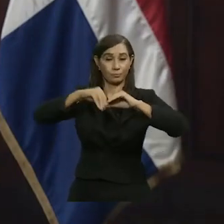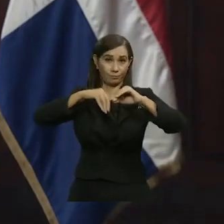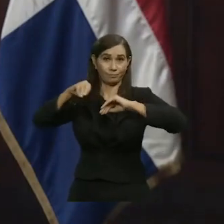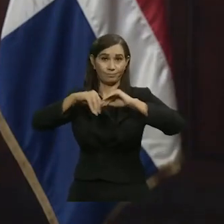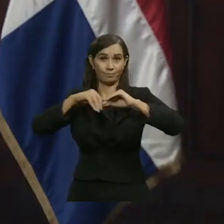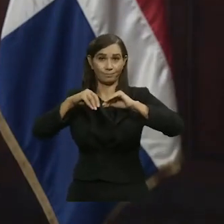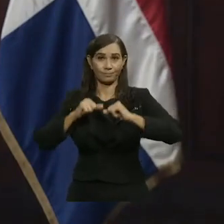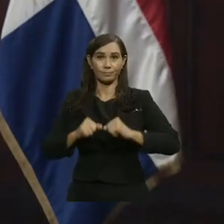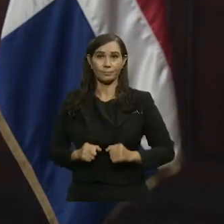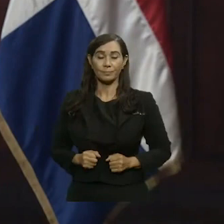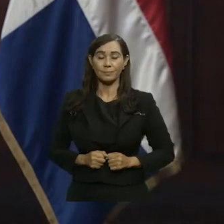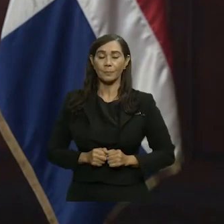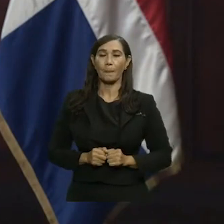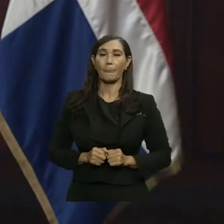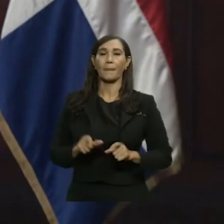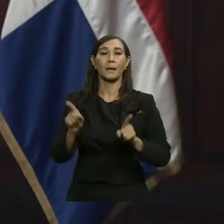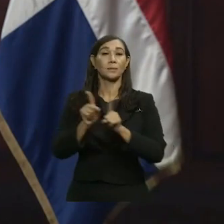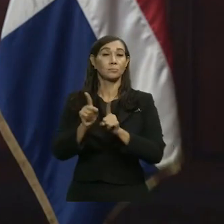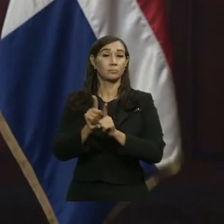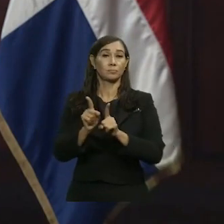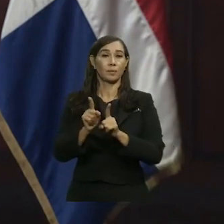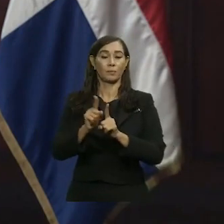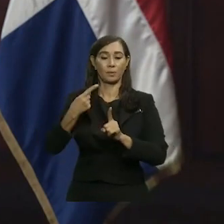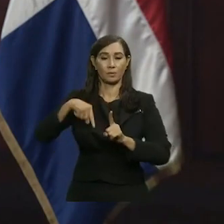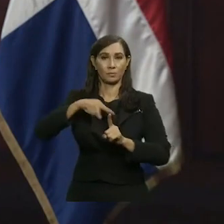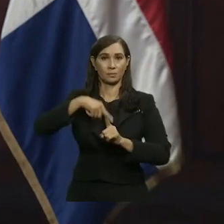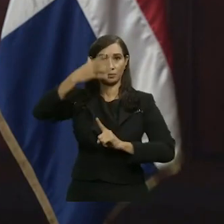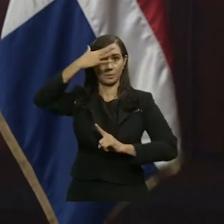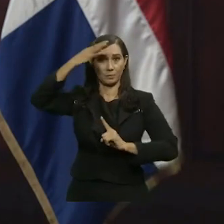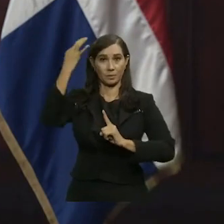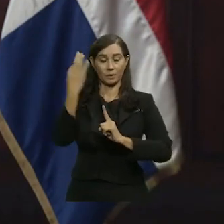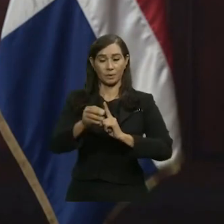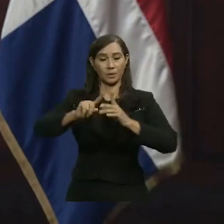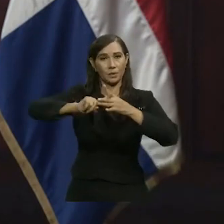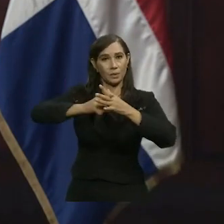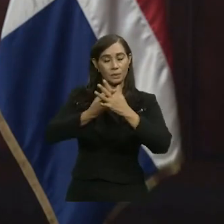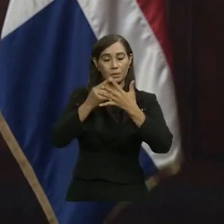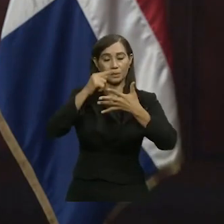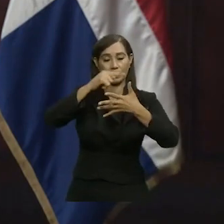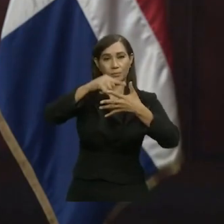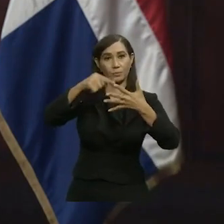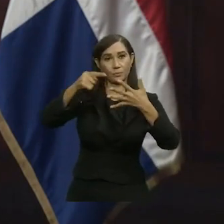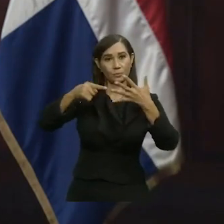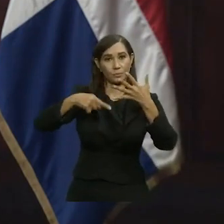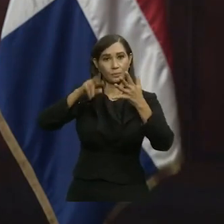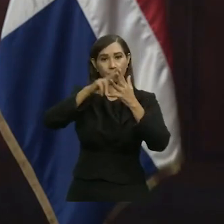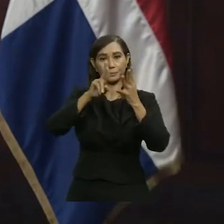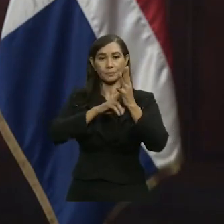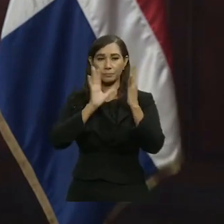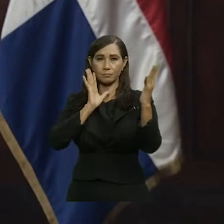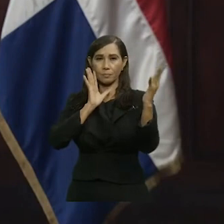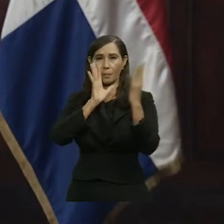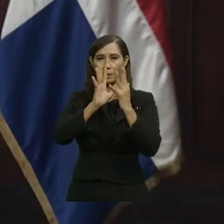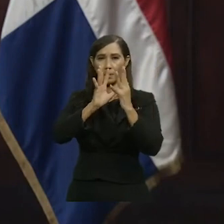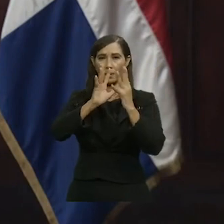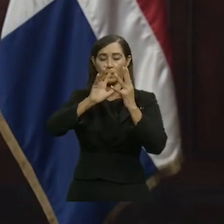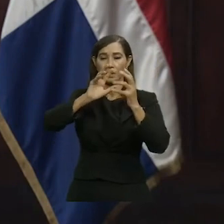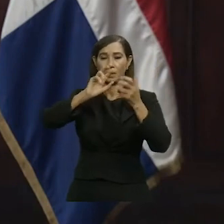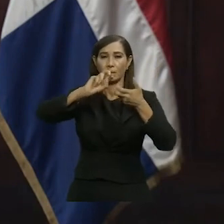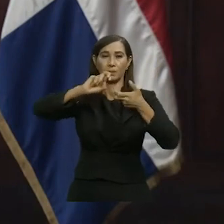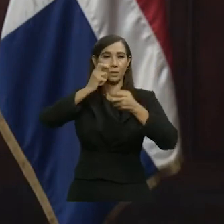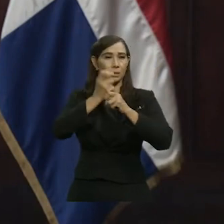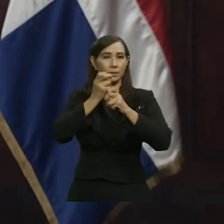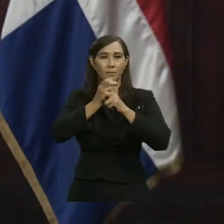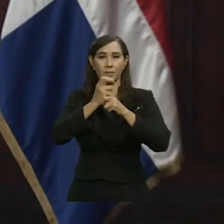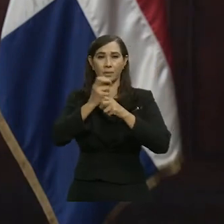comercialización. Adicionalmente, hemos decidido poner en marcha las siguientes medidas para enfrentar esta crisis